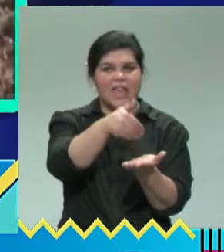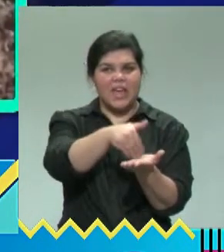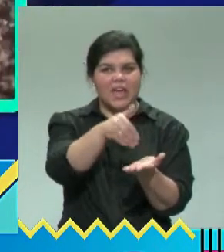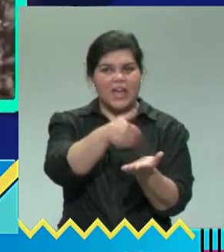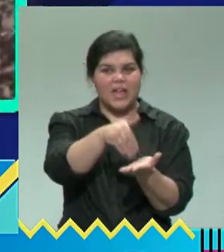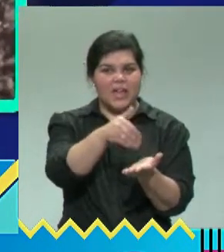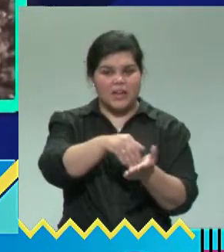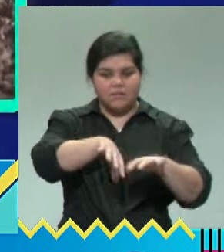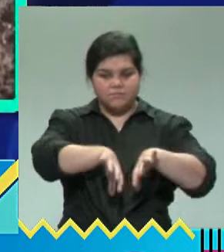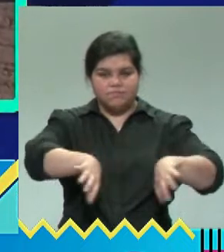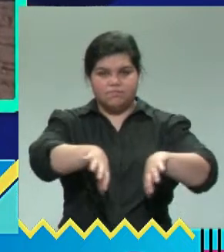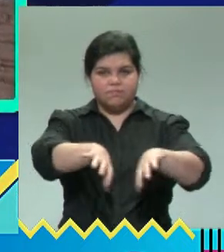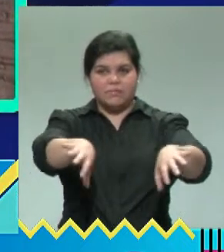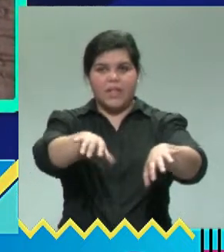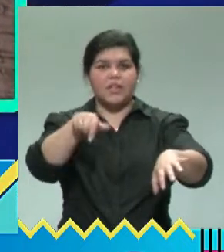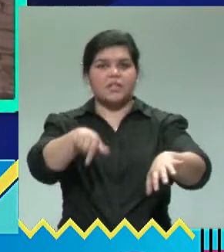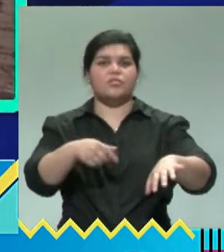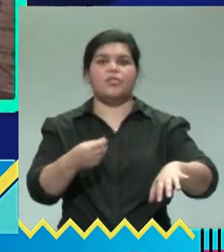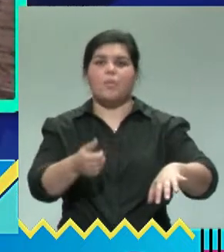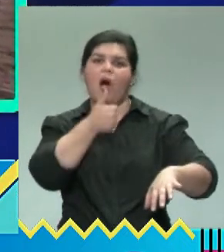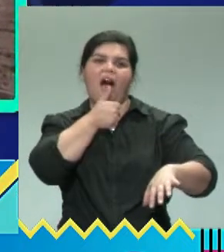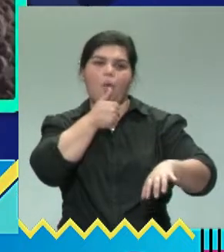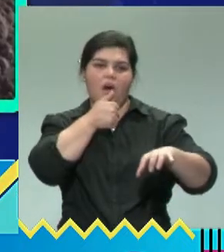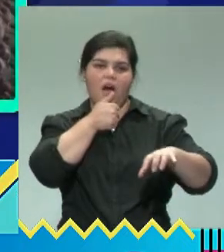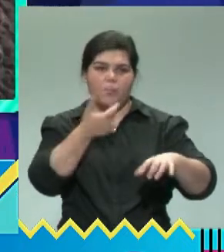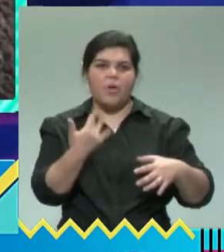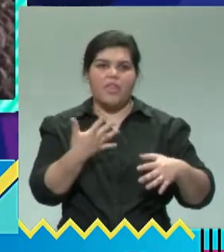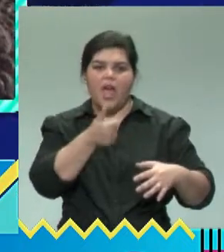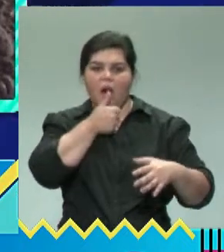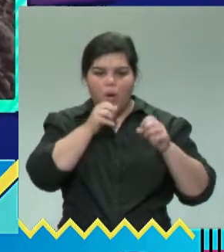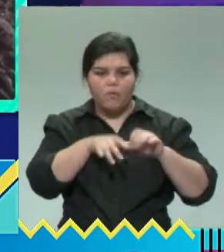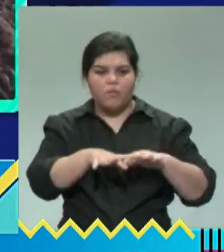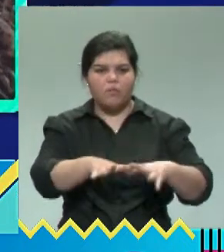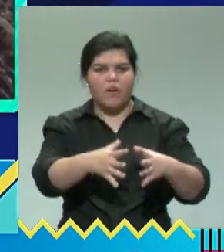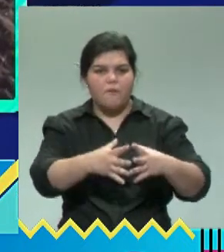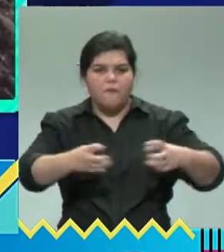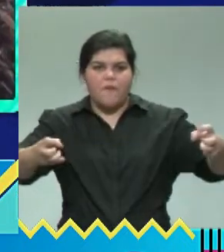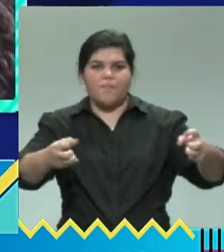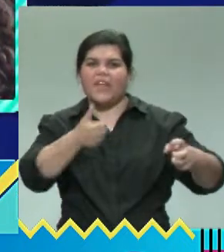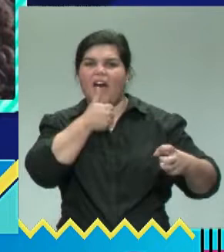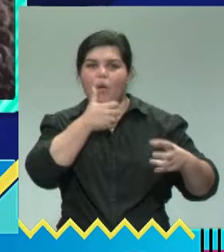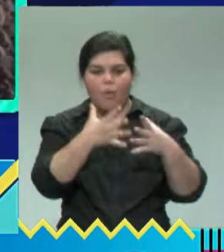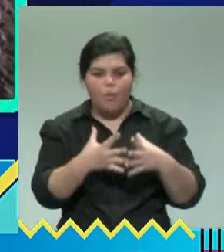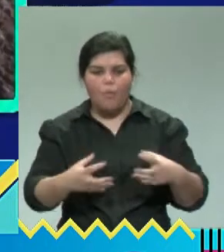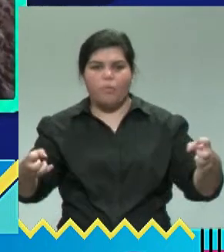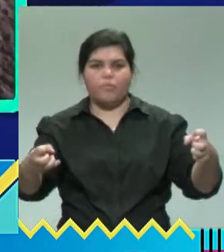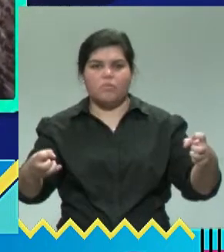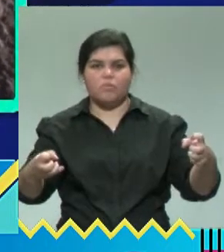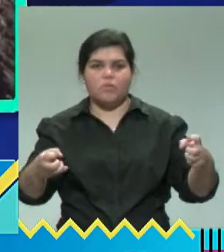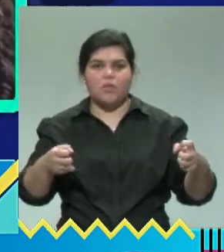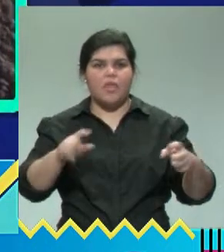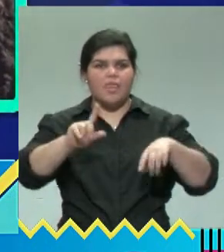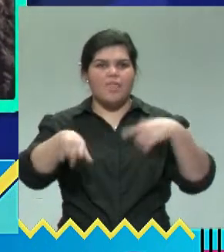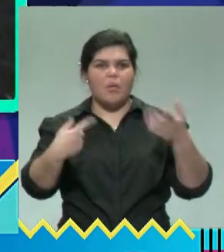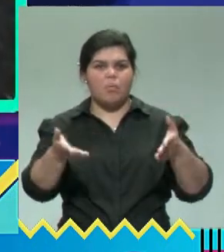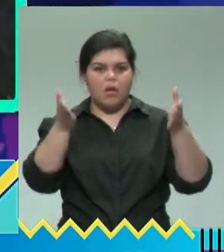plantado, entonces infiltrado, era una acequia de riego. Y eso, por ejemplo, dejó de hacerse. pasaron a ser absolutamente impermeables de